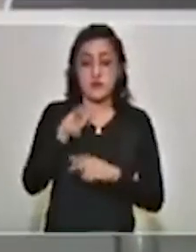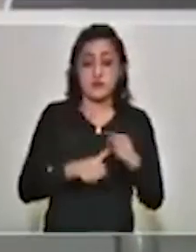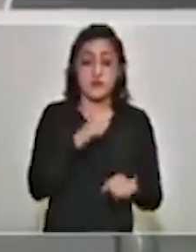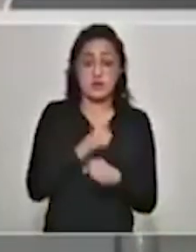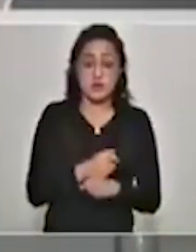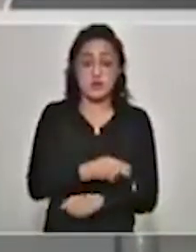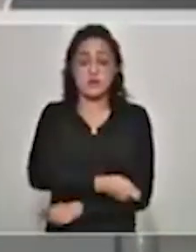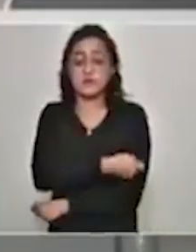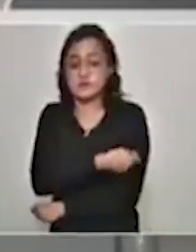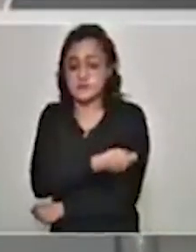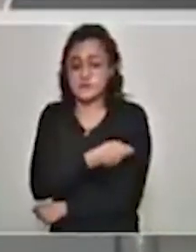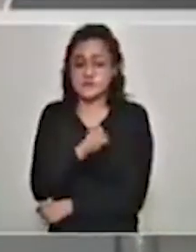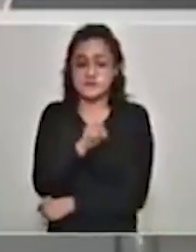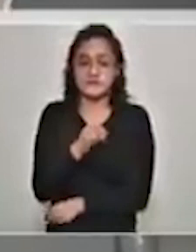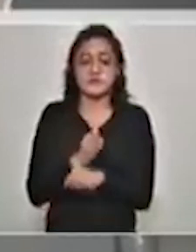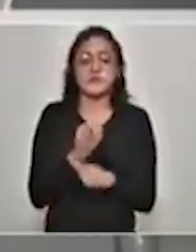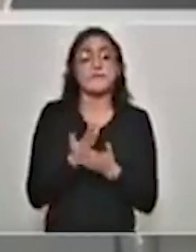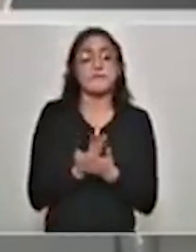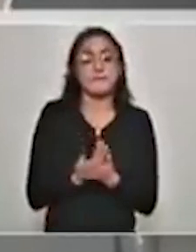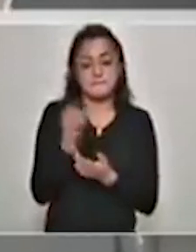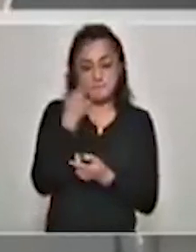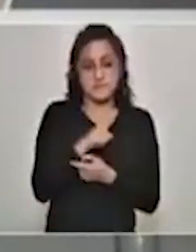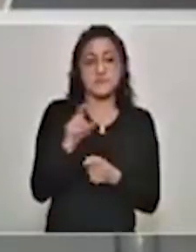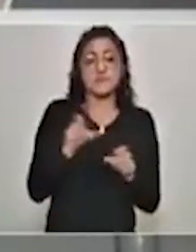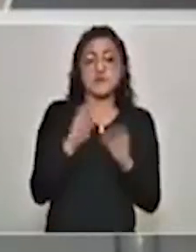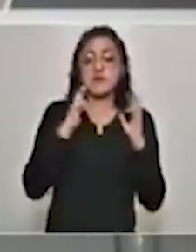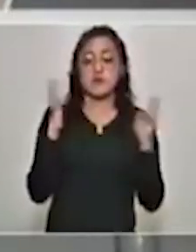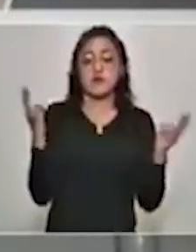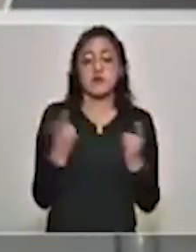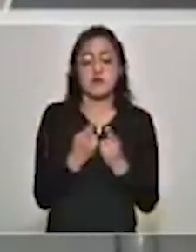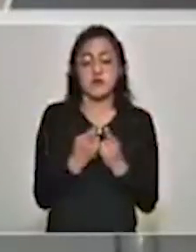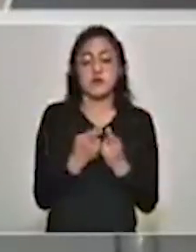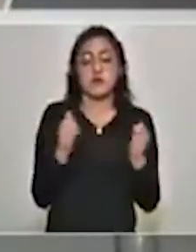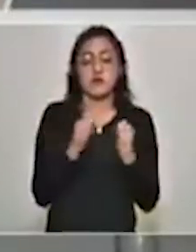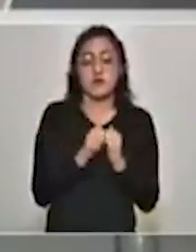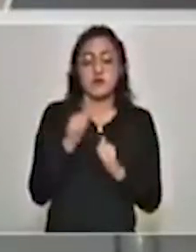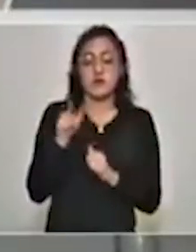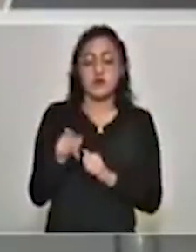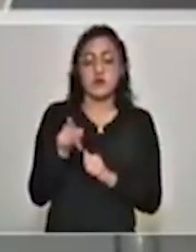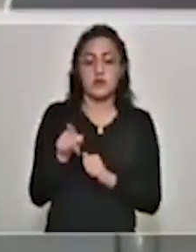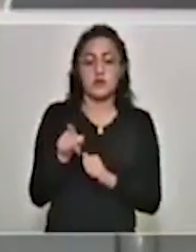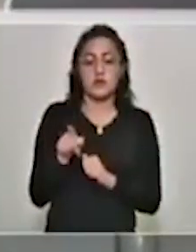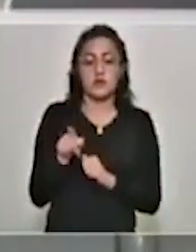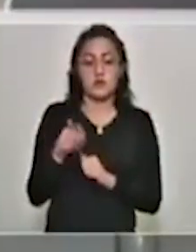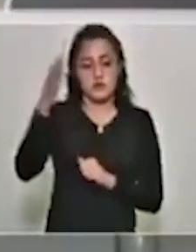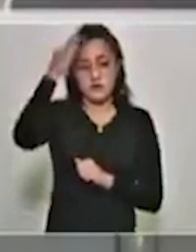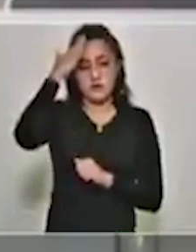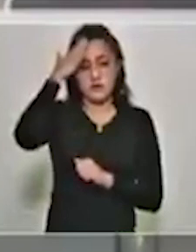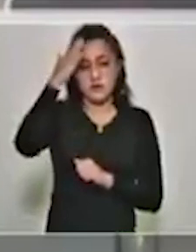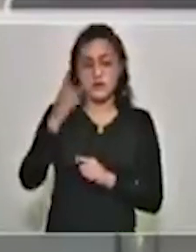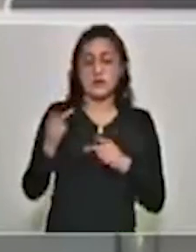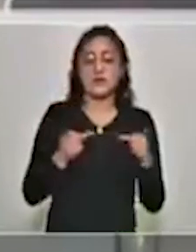18 años. Estamos ya nada más en espera de la reunión que vamos a tener hoy con con nuestro líder